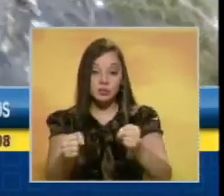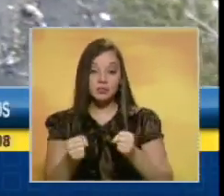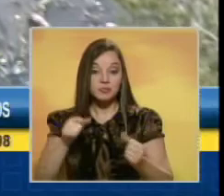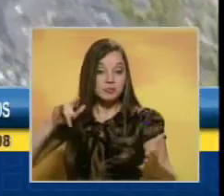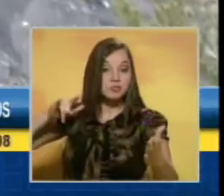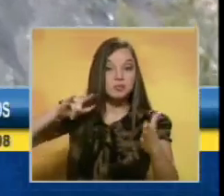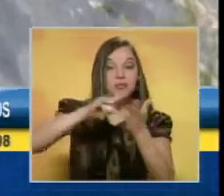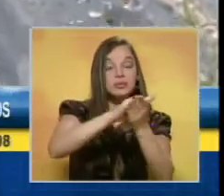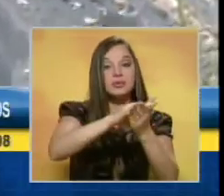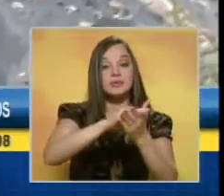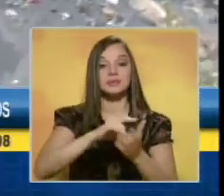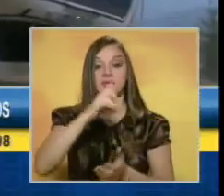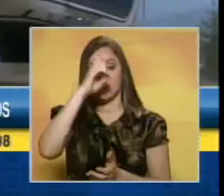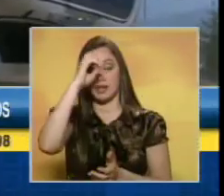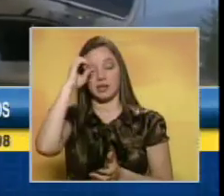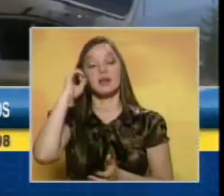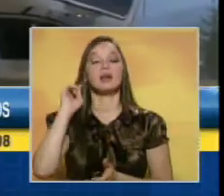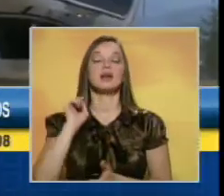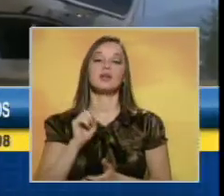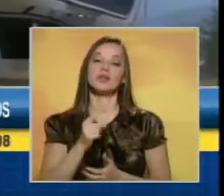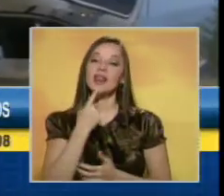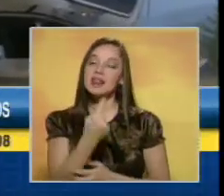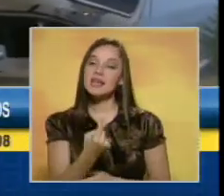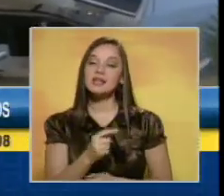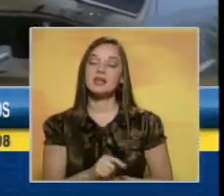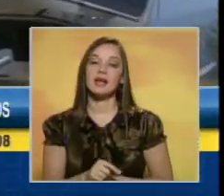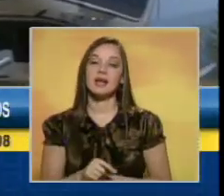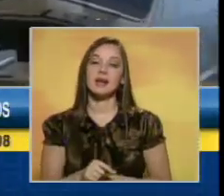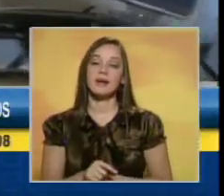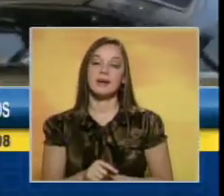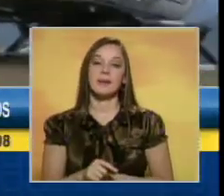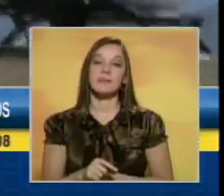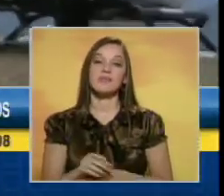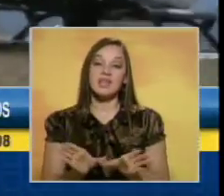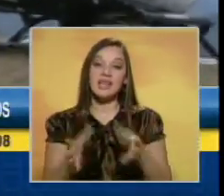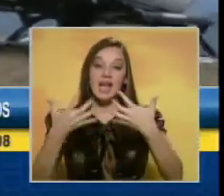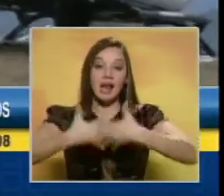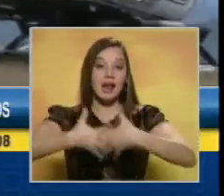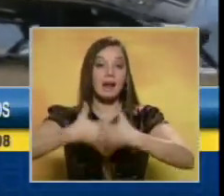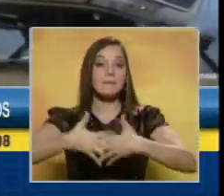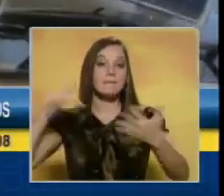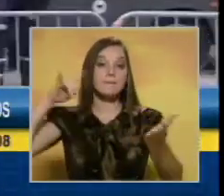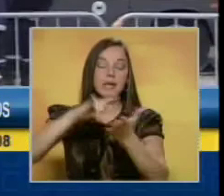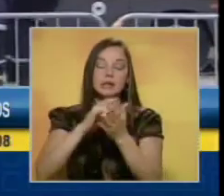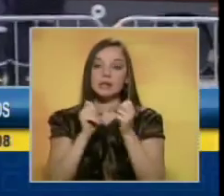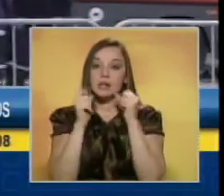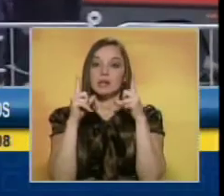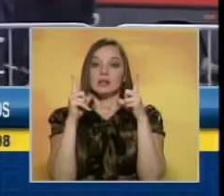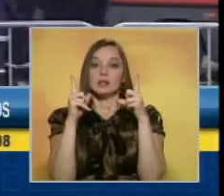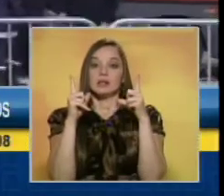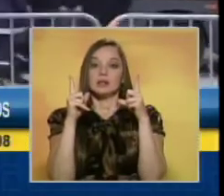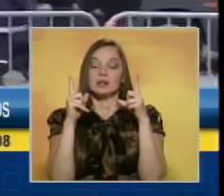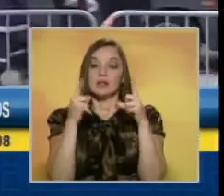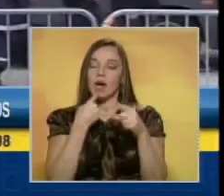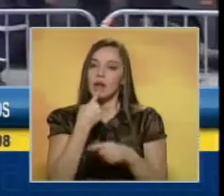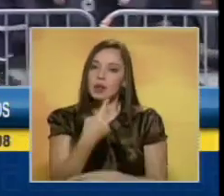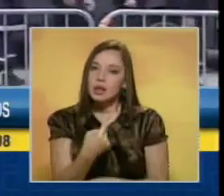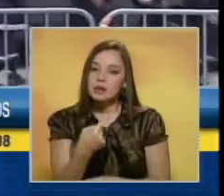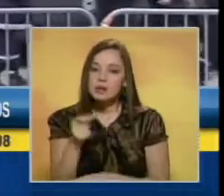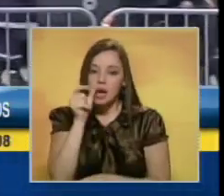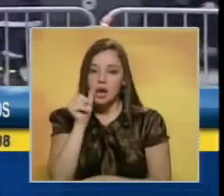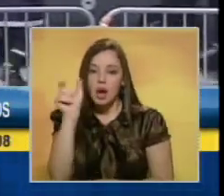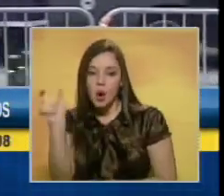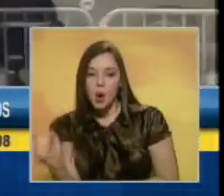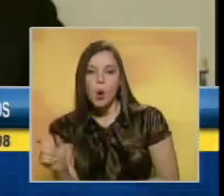ejecutivo de Lufthansa, Carsten Sorf, señaló que la compañía se encuentra en estado de shock y detalló que el copiloto